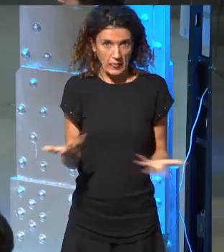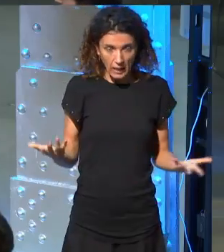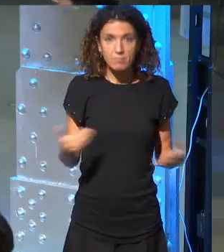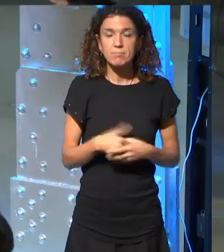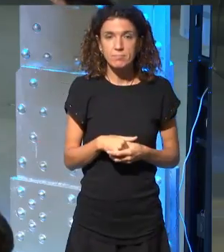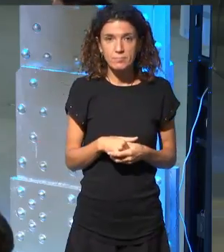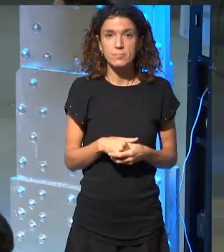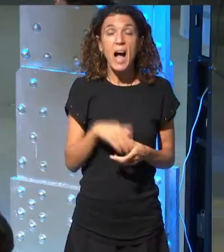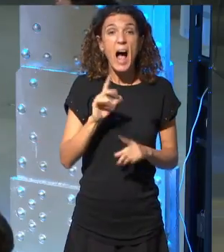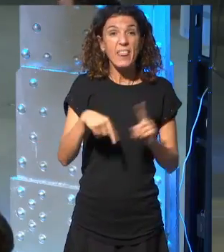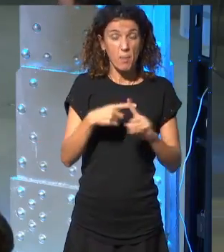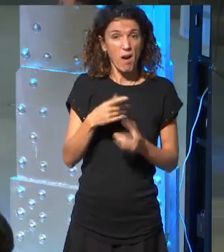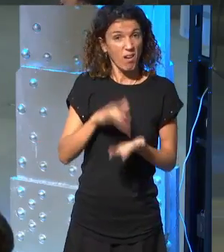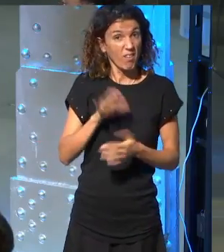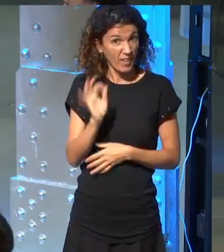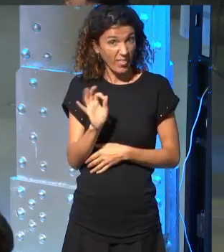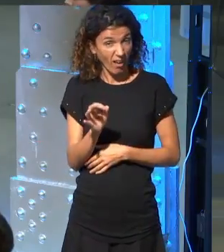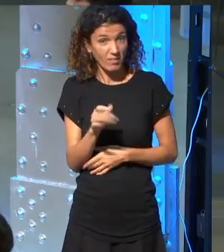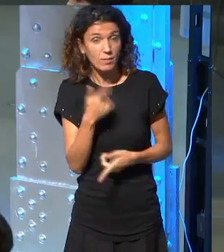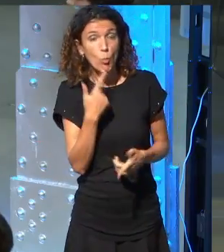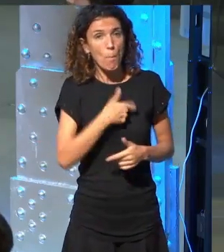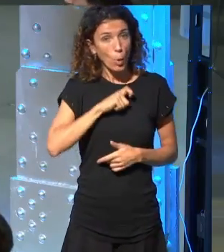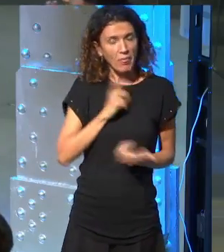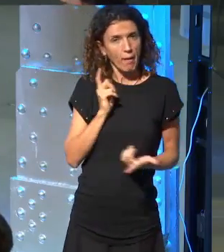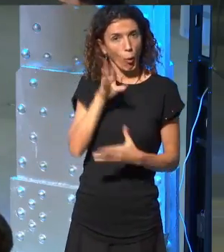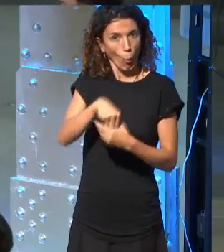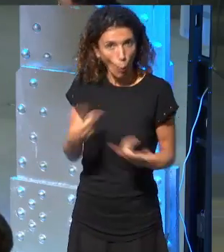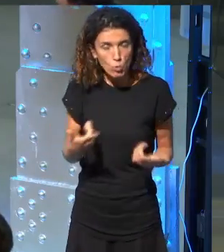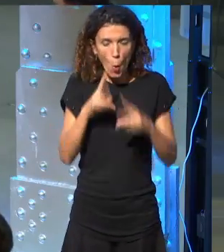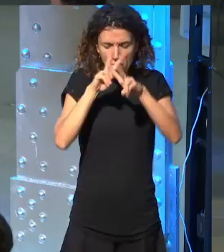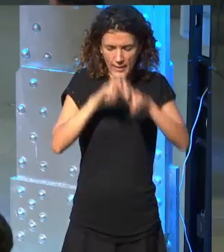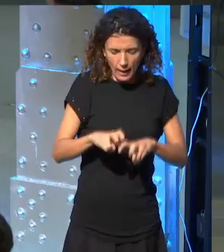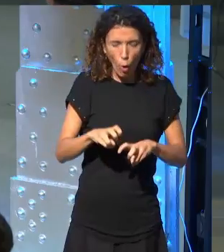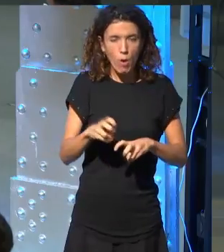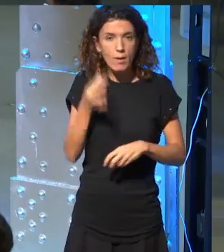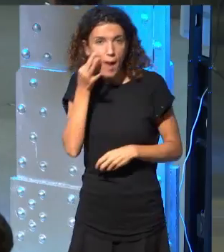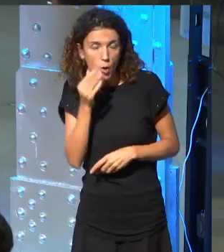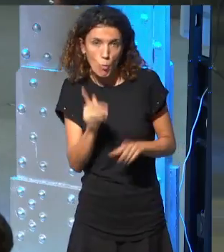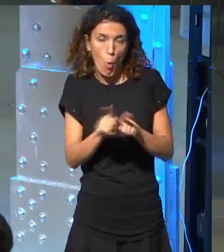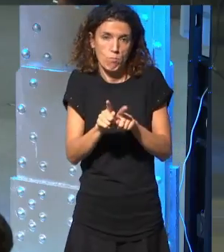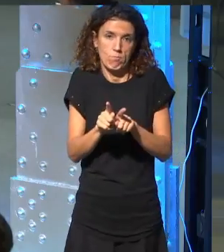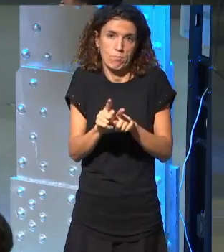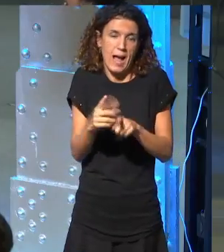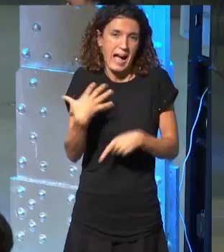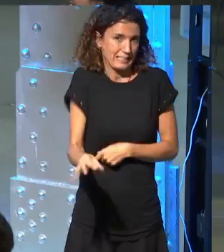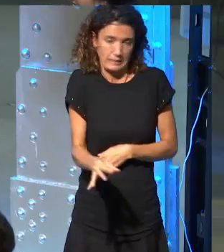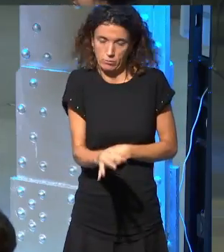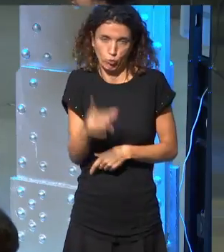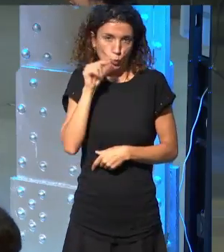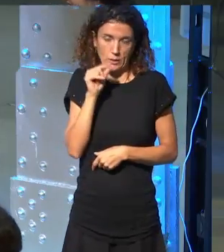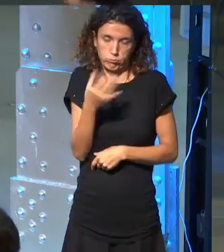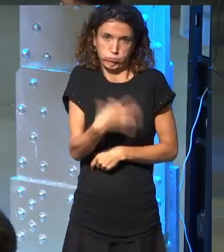la foto. Es que además puso una foto de sí mismo, en plan, policía, en plan, no. Que voy a investigarlo real. Me parece un maestro de Twitter también, sí. El tío. O